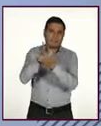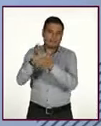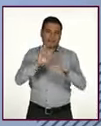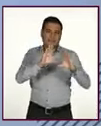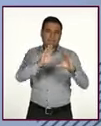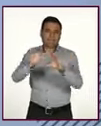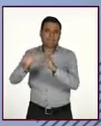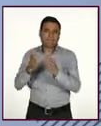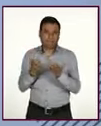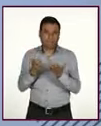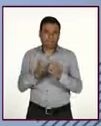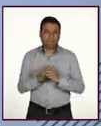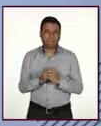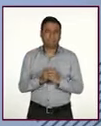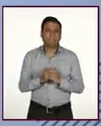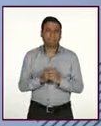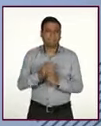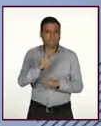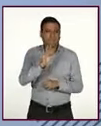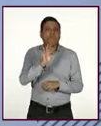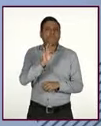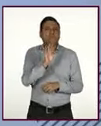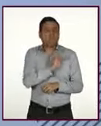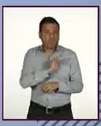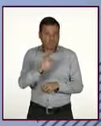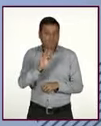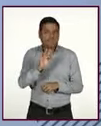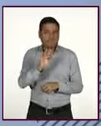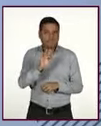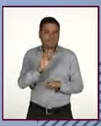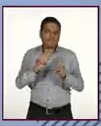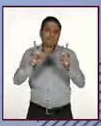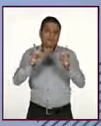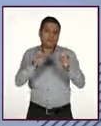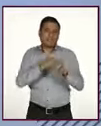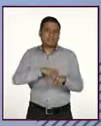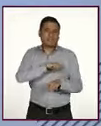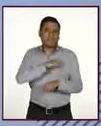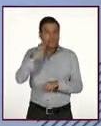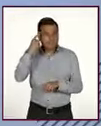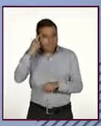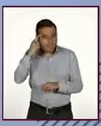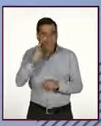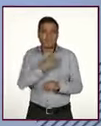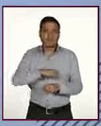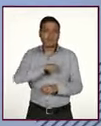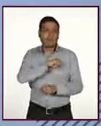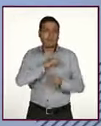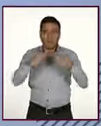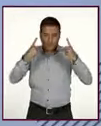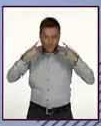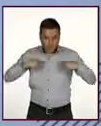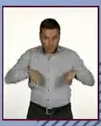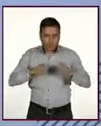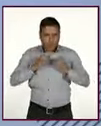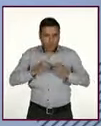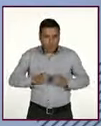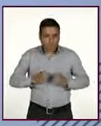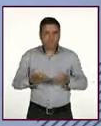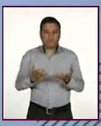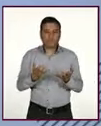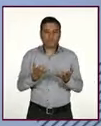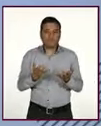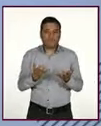y que pueden integrar aspectos de salud mental, salud física, ¿no? Que sea